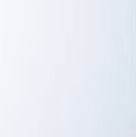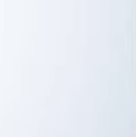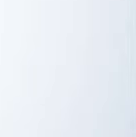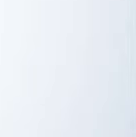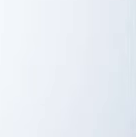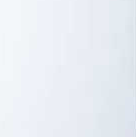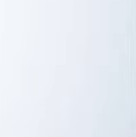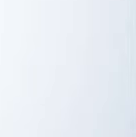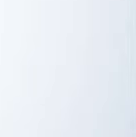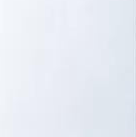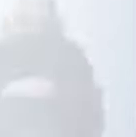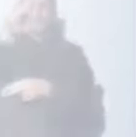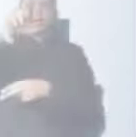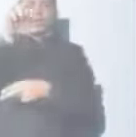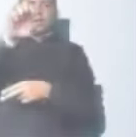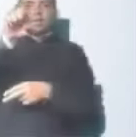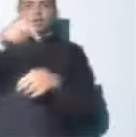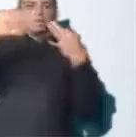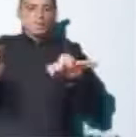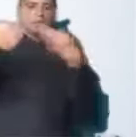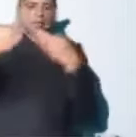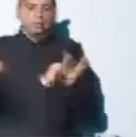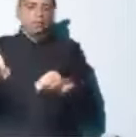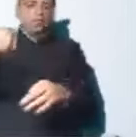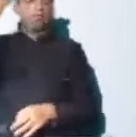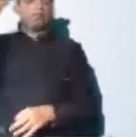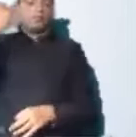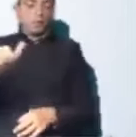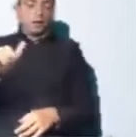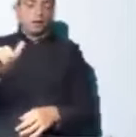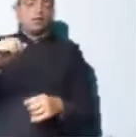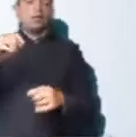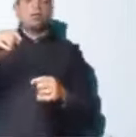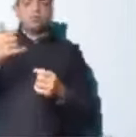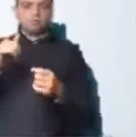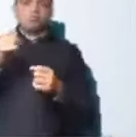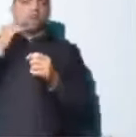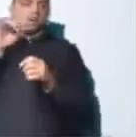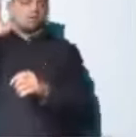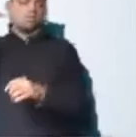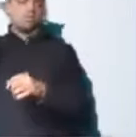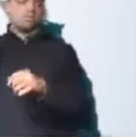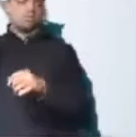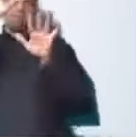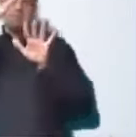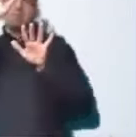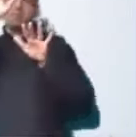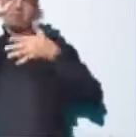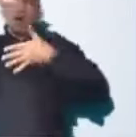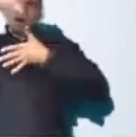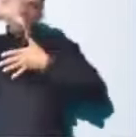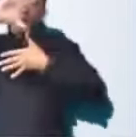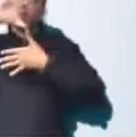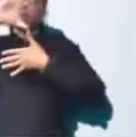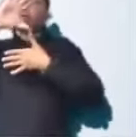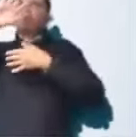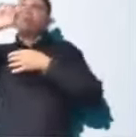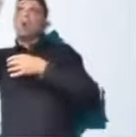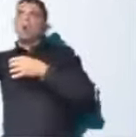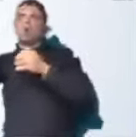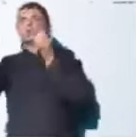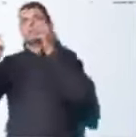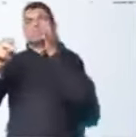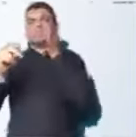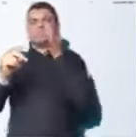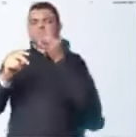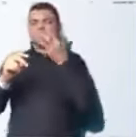En muchas regiones de nuestro continente, en muchos países de nuestra América, se conoce como fuego a estas lesiones, la cual